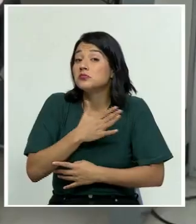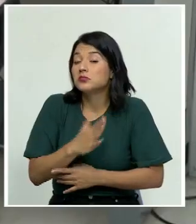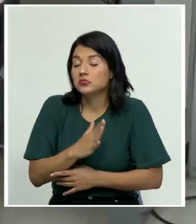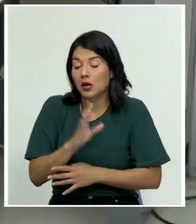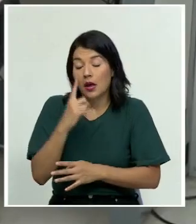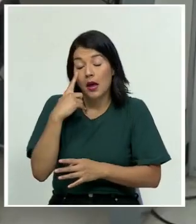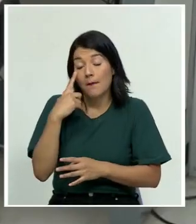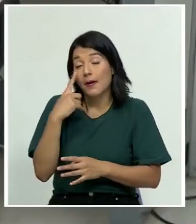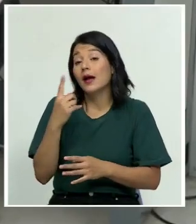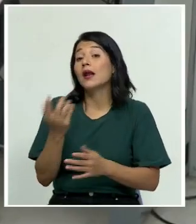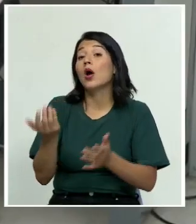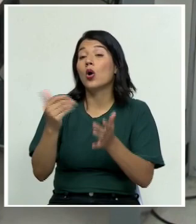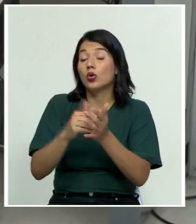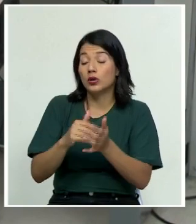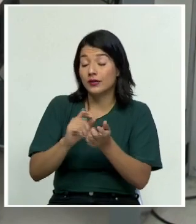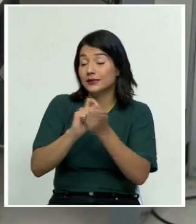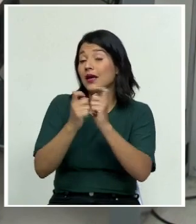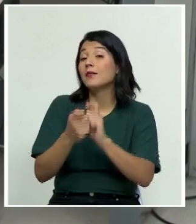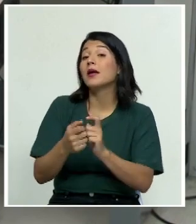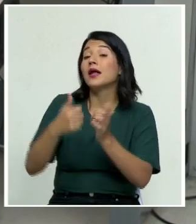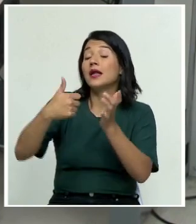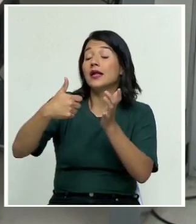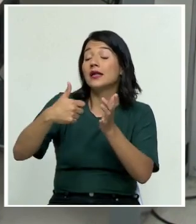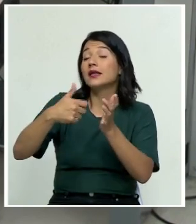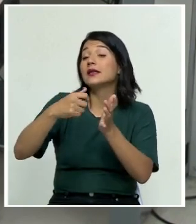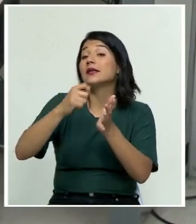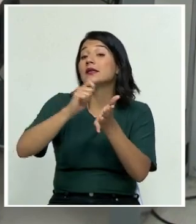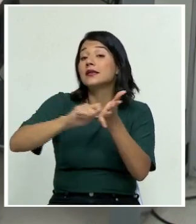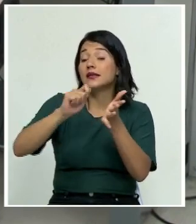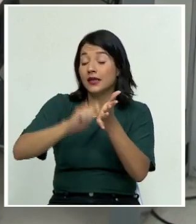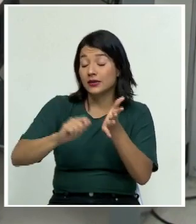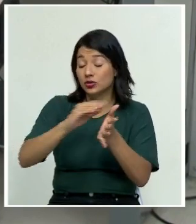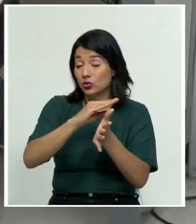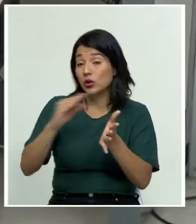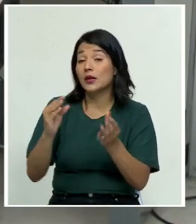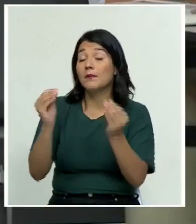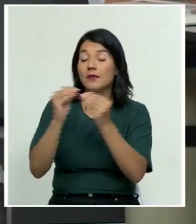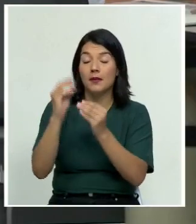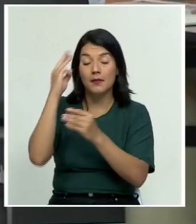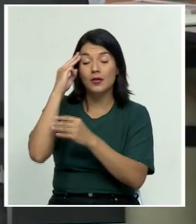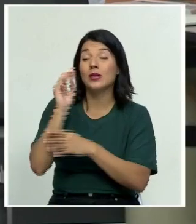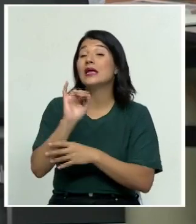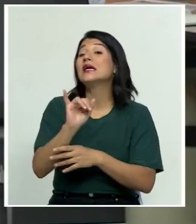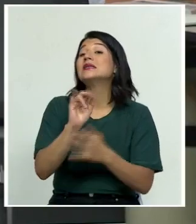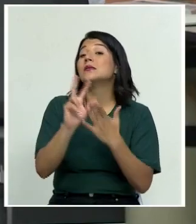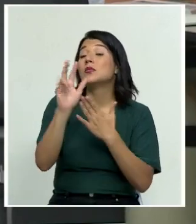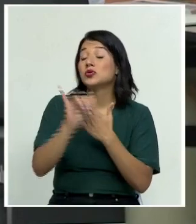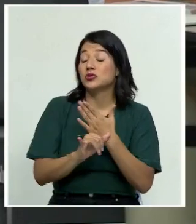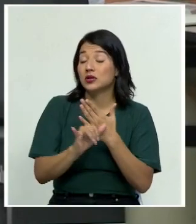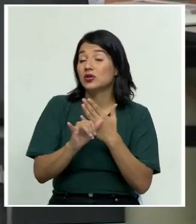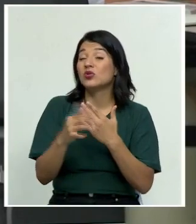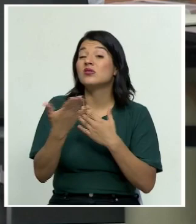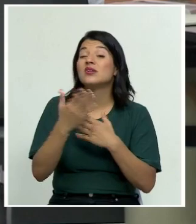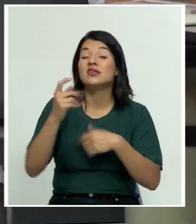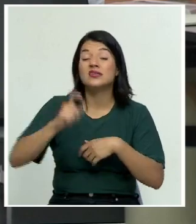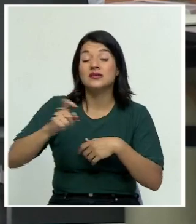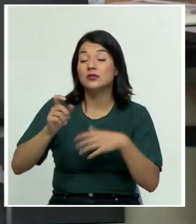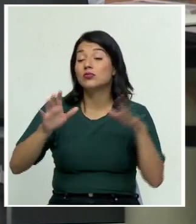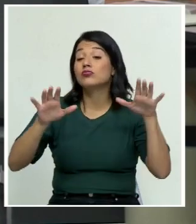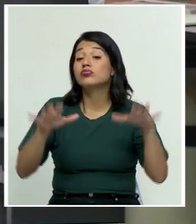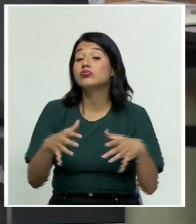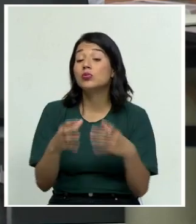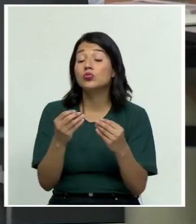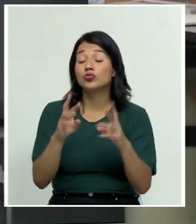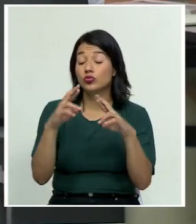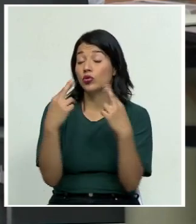texto sea reforzado y sumamente maduro. Este proyecto ha generado una serie de reuniones y planteamientos por parte